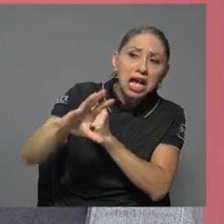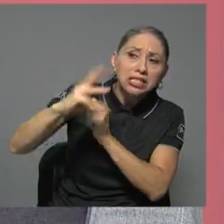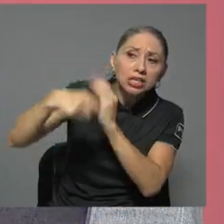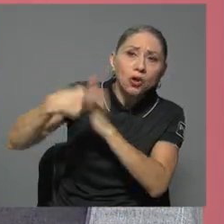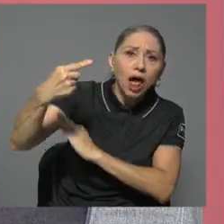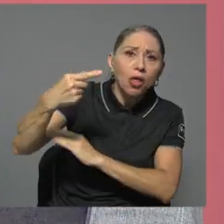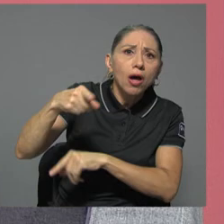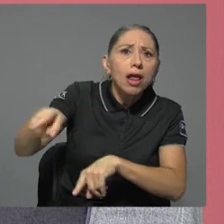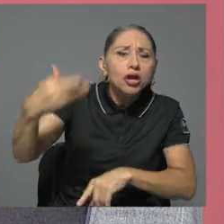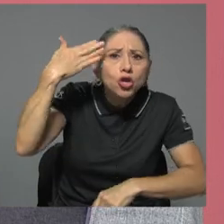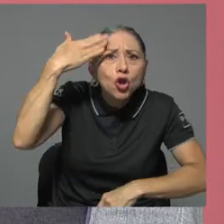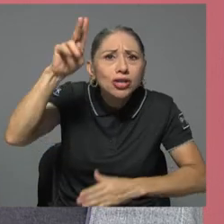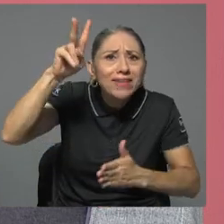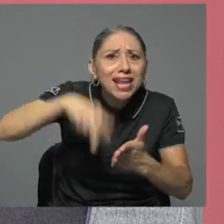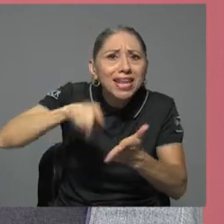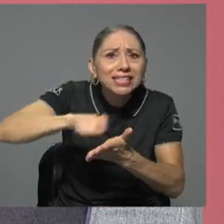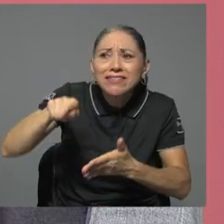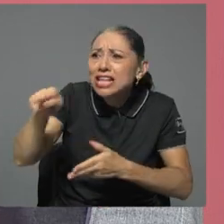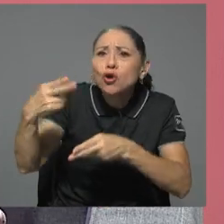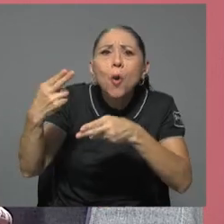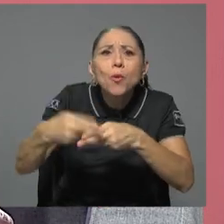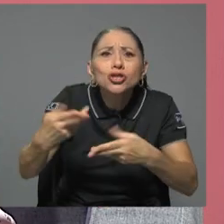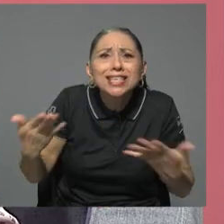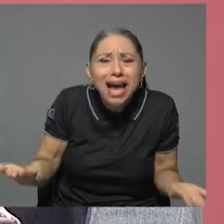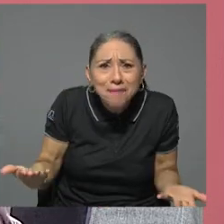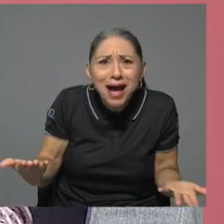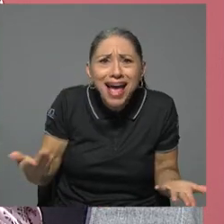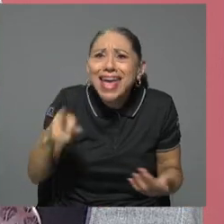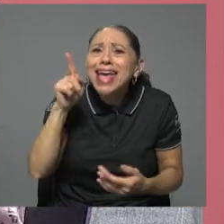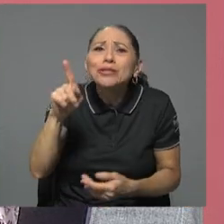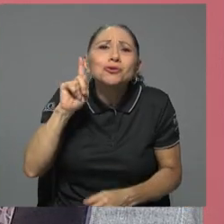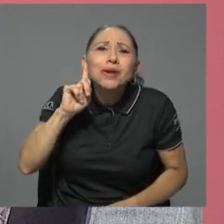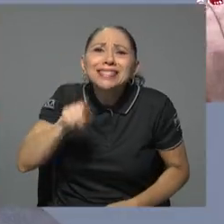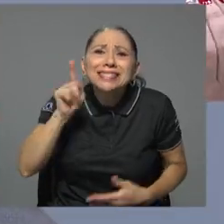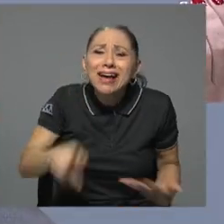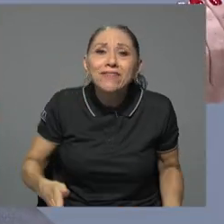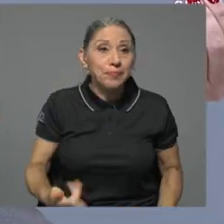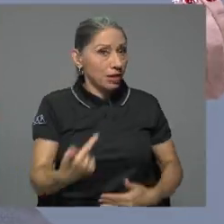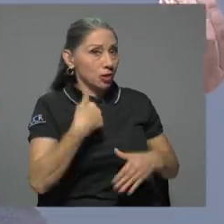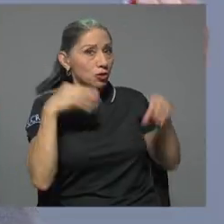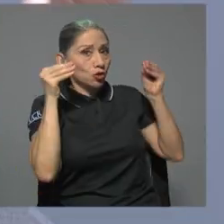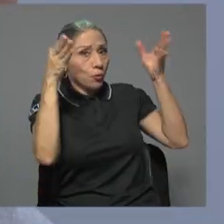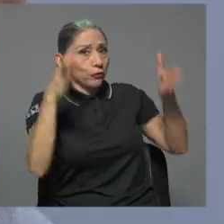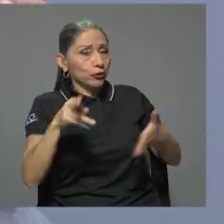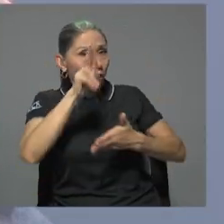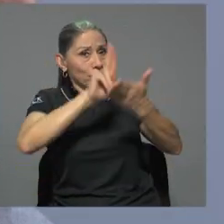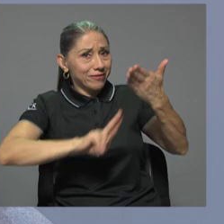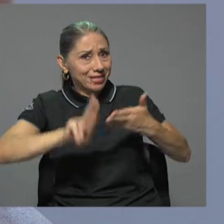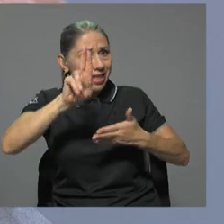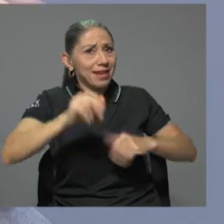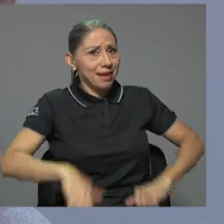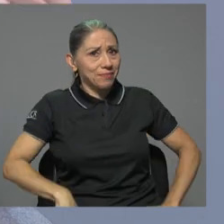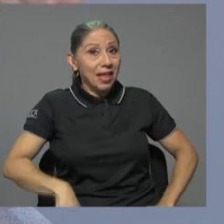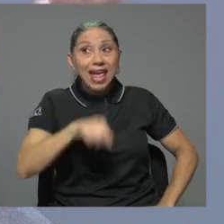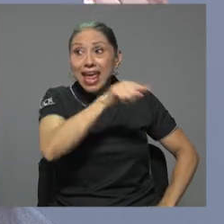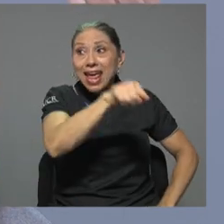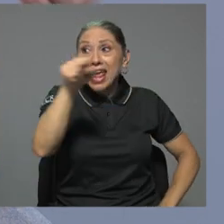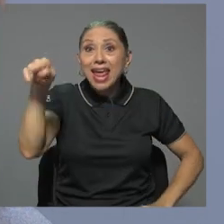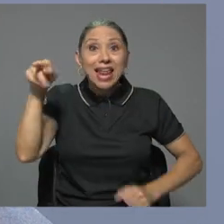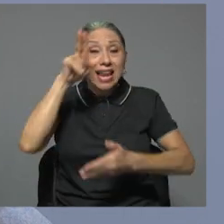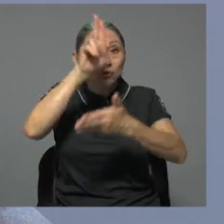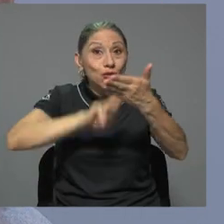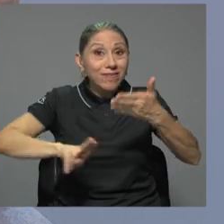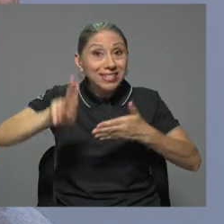eso como si ésta llegue no sólo es una frase ciudadana yo soy profesor universitario a las universidades están llegando a los